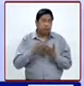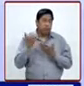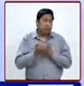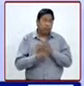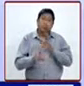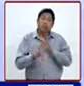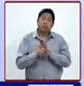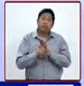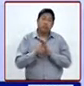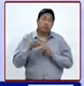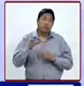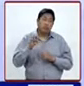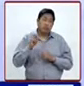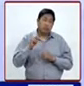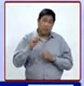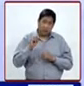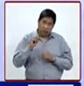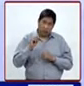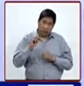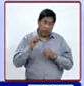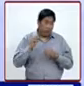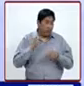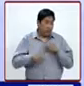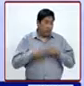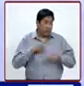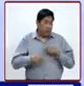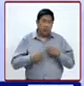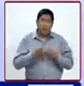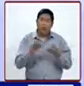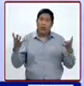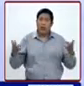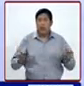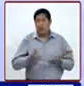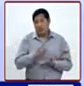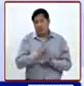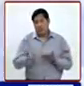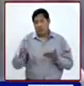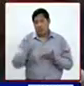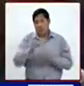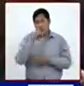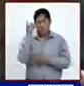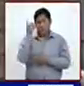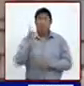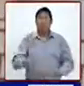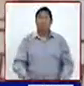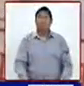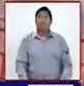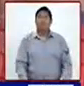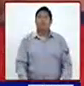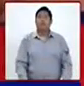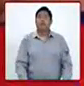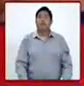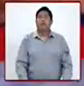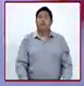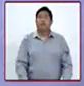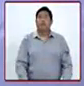que ver, por supuesto, con el censo que está causando polémica por varias semanas en el país.